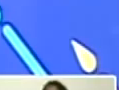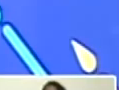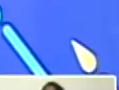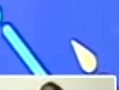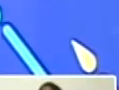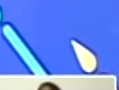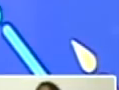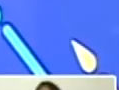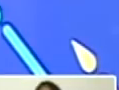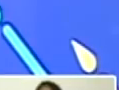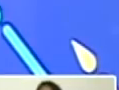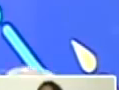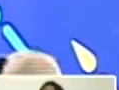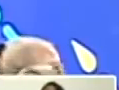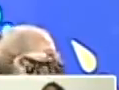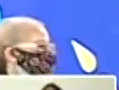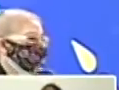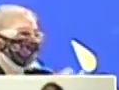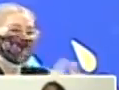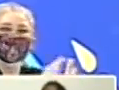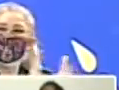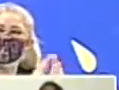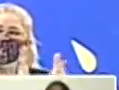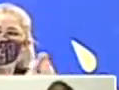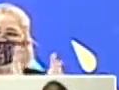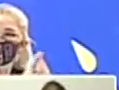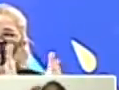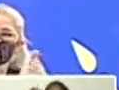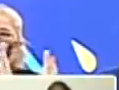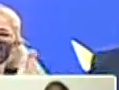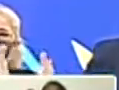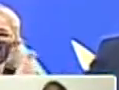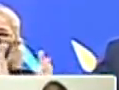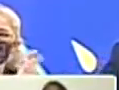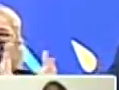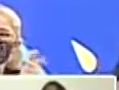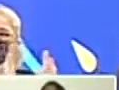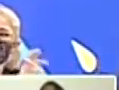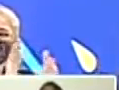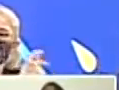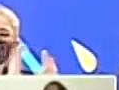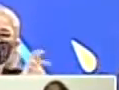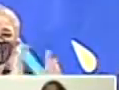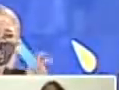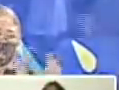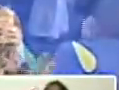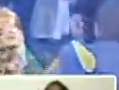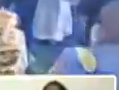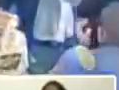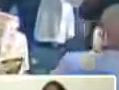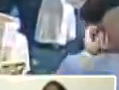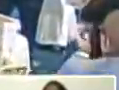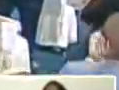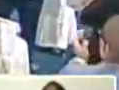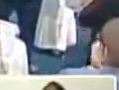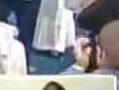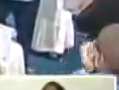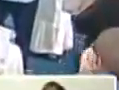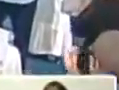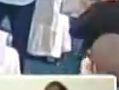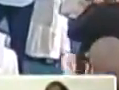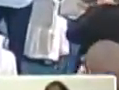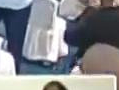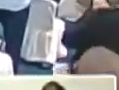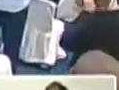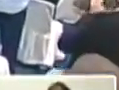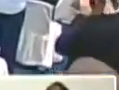soberano, valiente del pueblo del estado Miranda. Gracias Miranda por reelegir